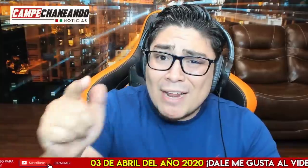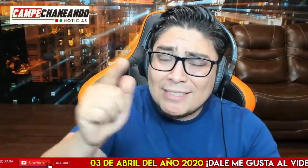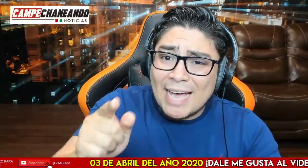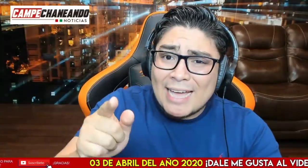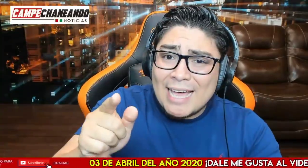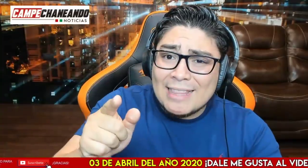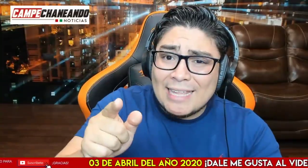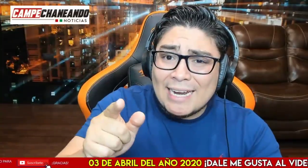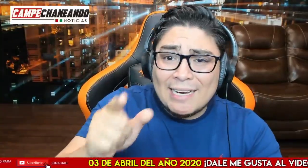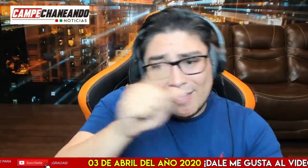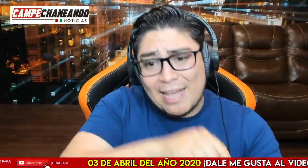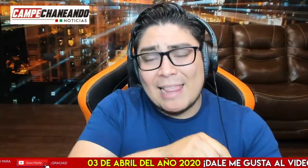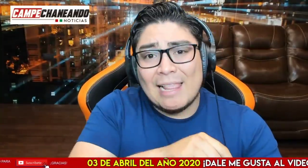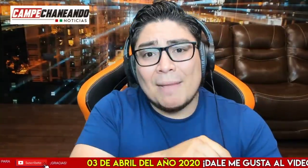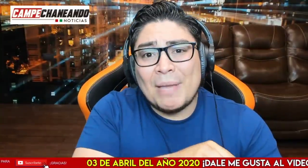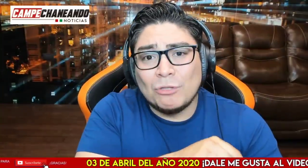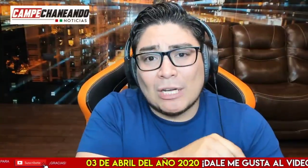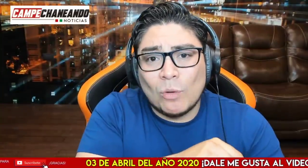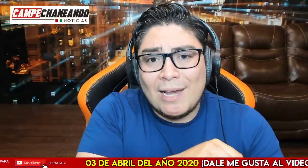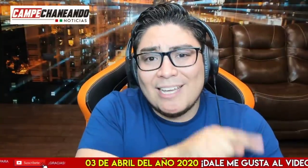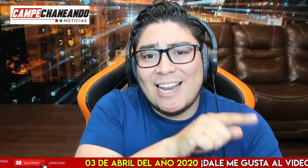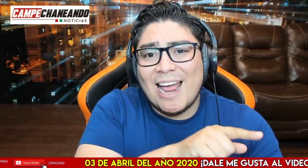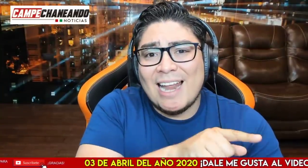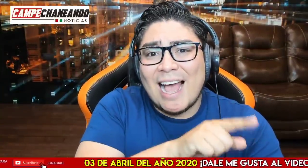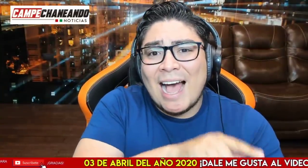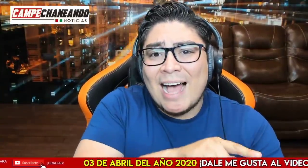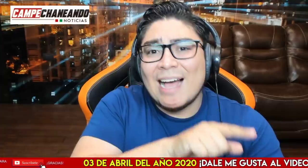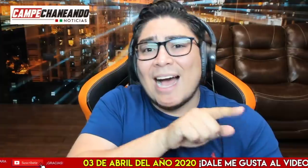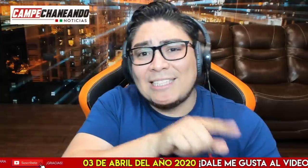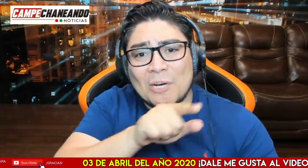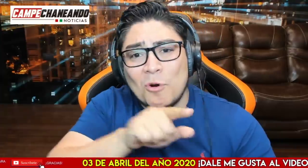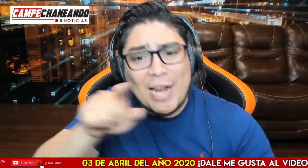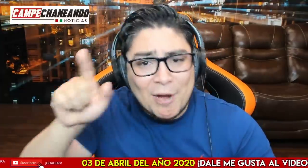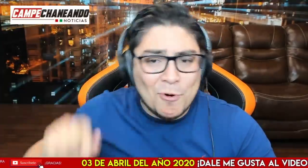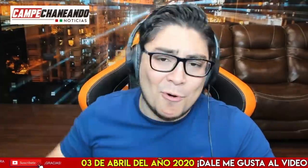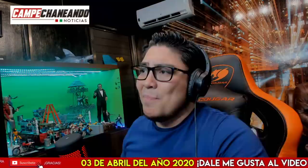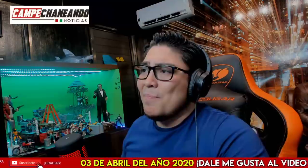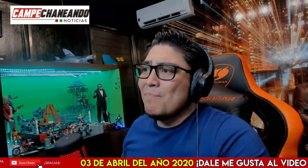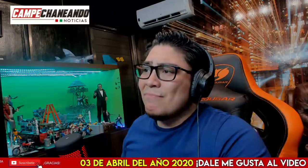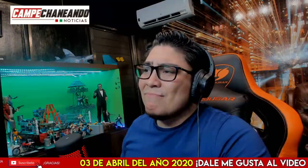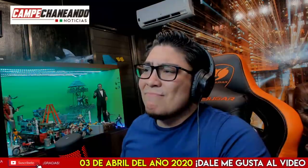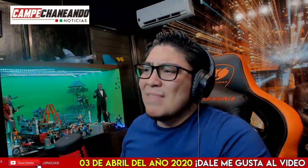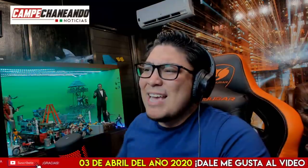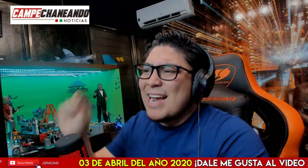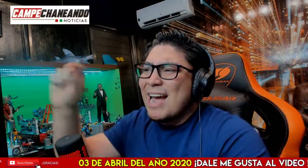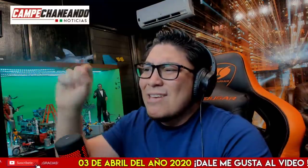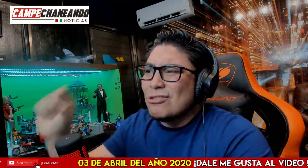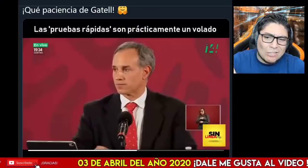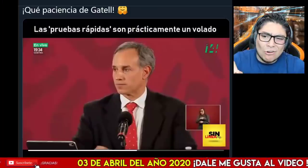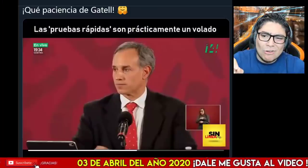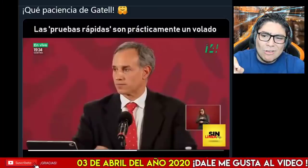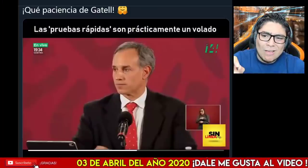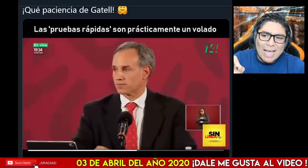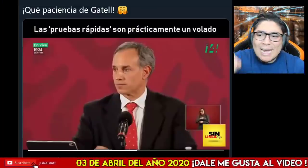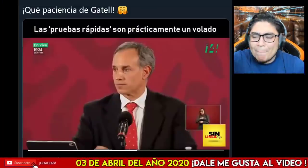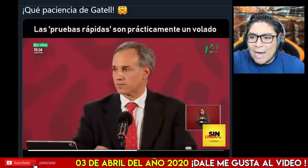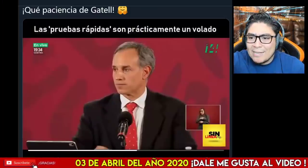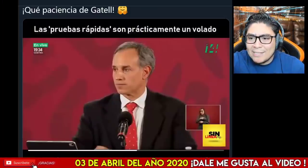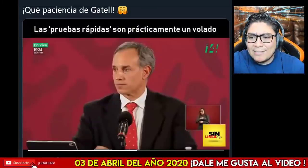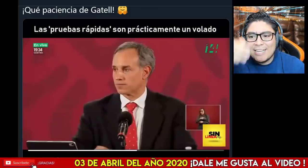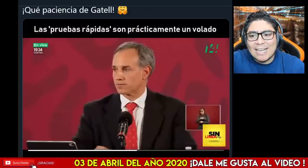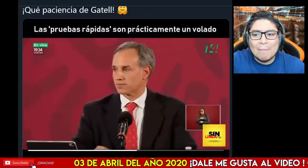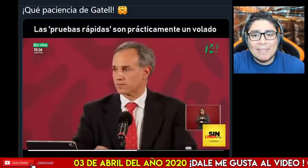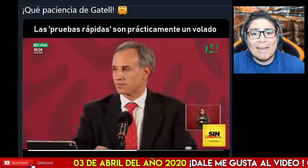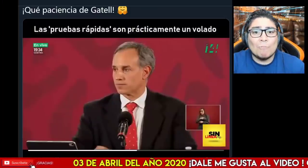qué diferencia hay entre el virus actual y el a h1n1 y en qué año se dio en qué